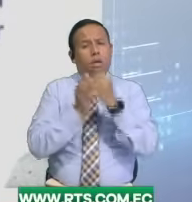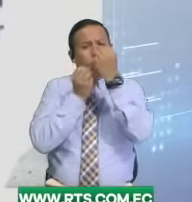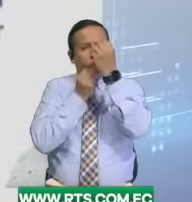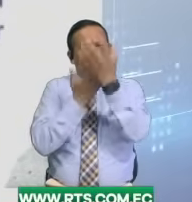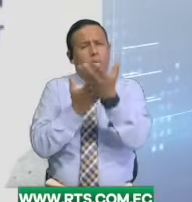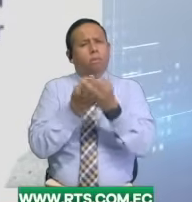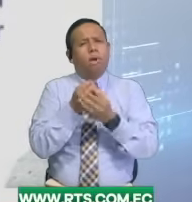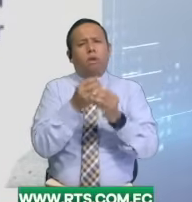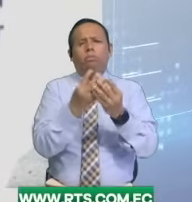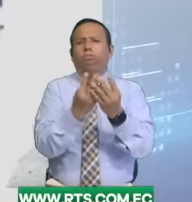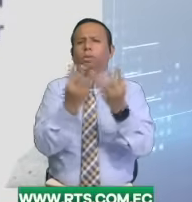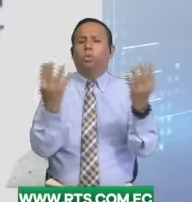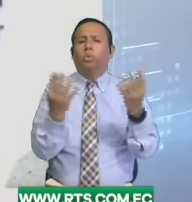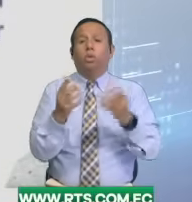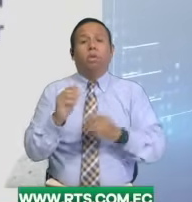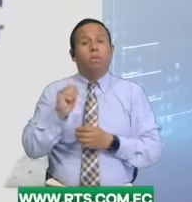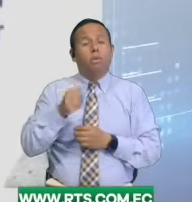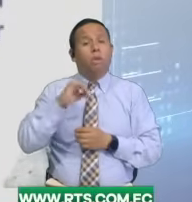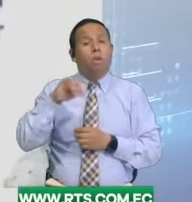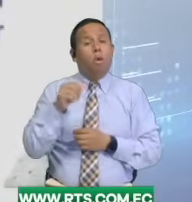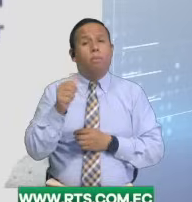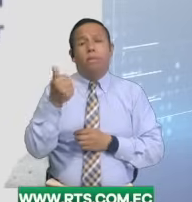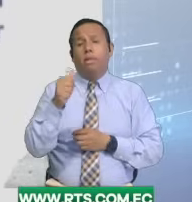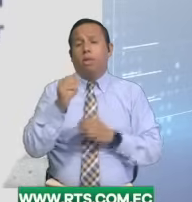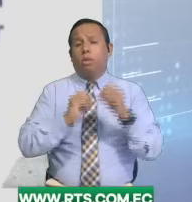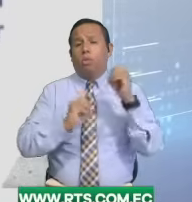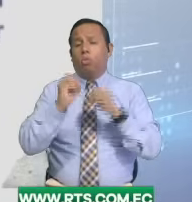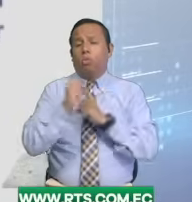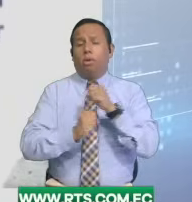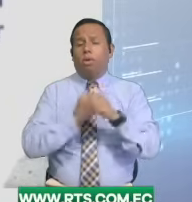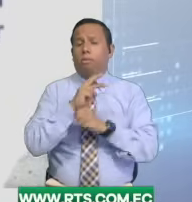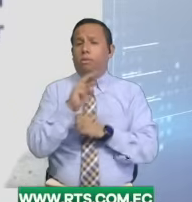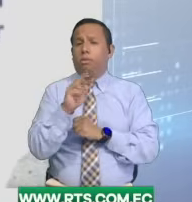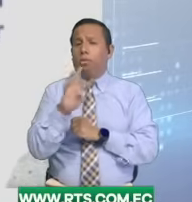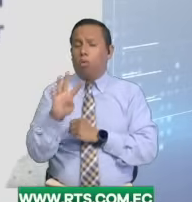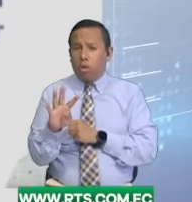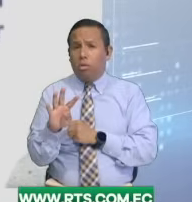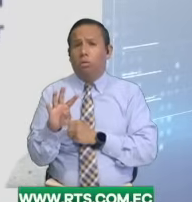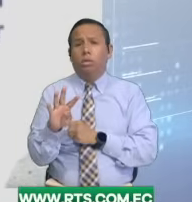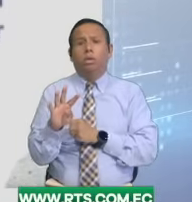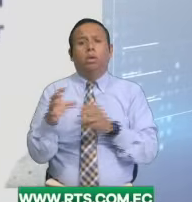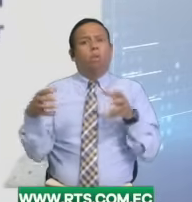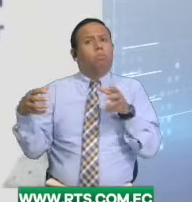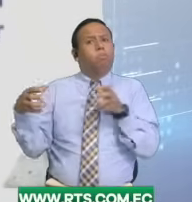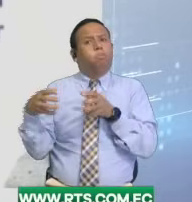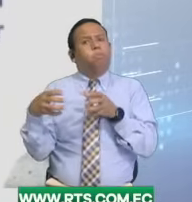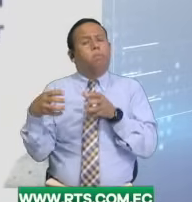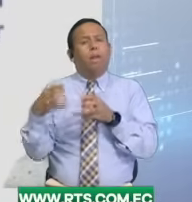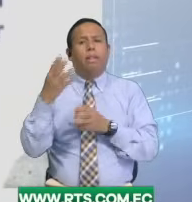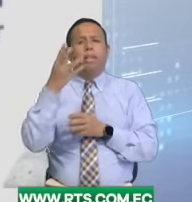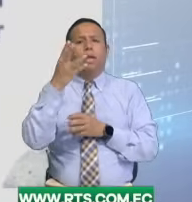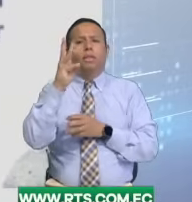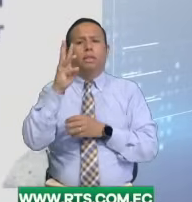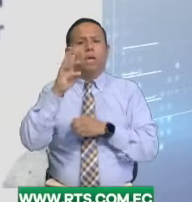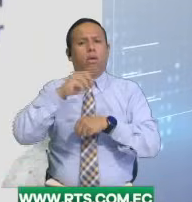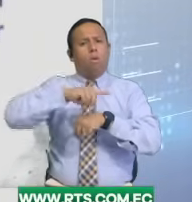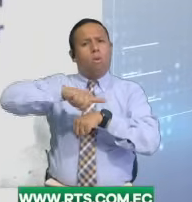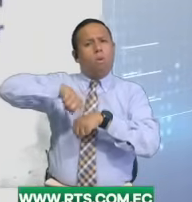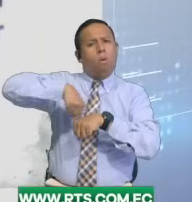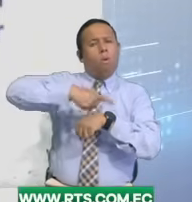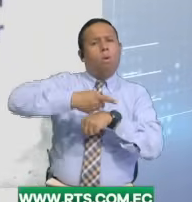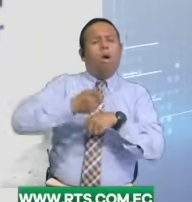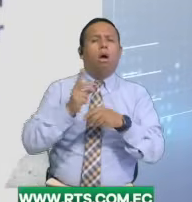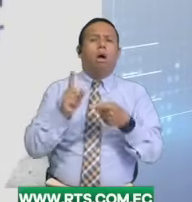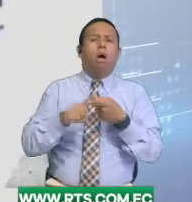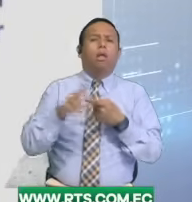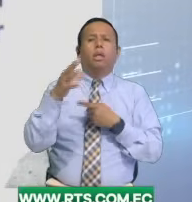a la ciudadanía que el día jueves 10 de octubre de 2024, el bloque de 16 horas a 19 horas